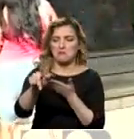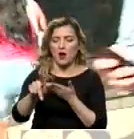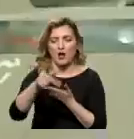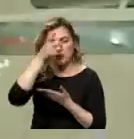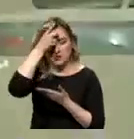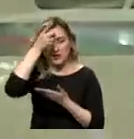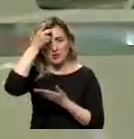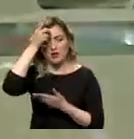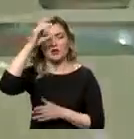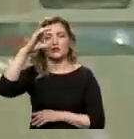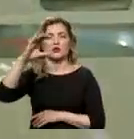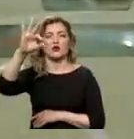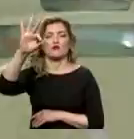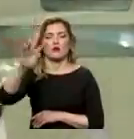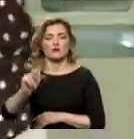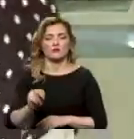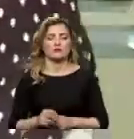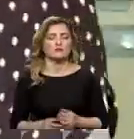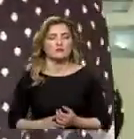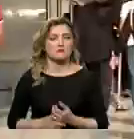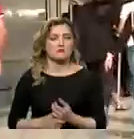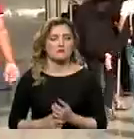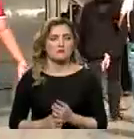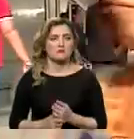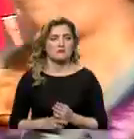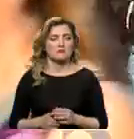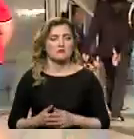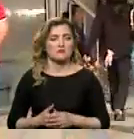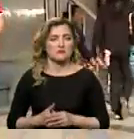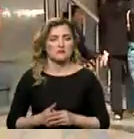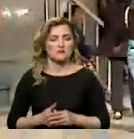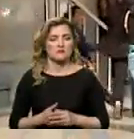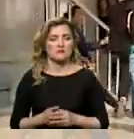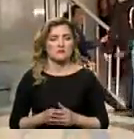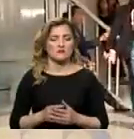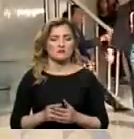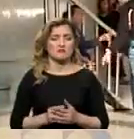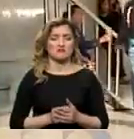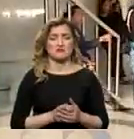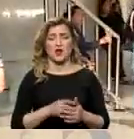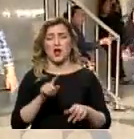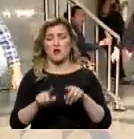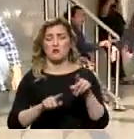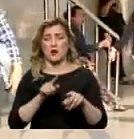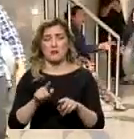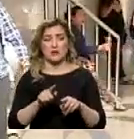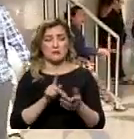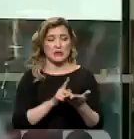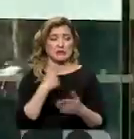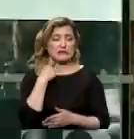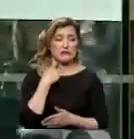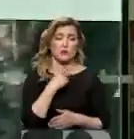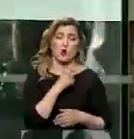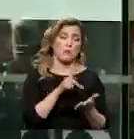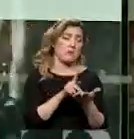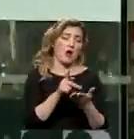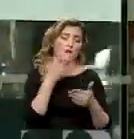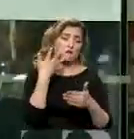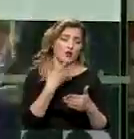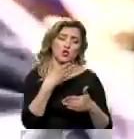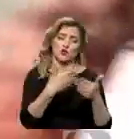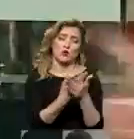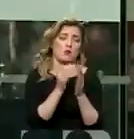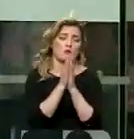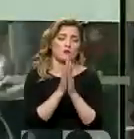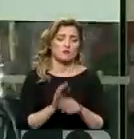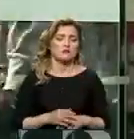mantiene con la corporación financiera nacional deuda que ha sido reestructurada en varias ocasiones los detalles